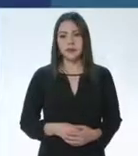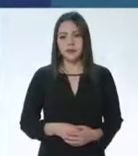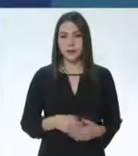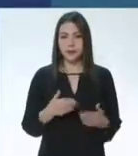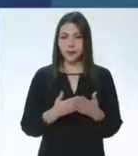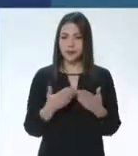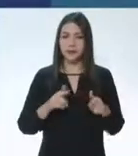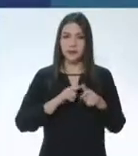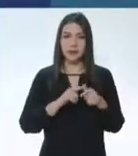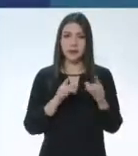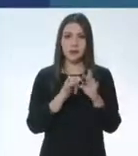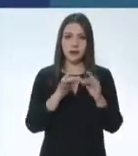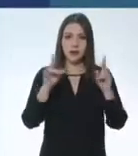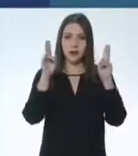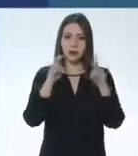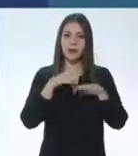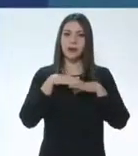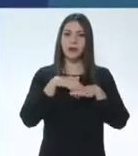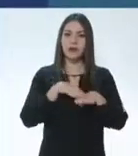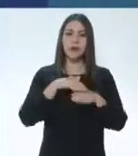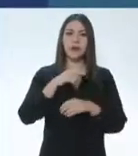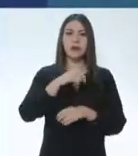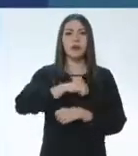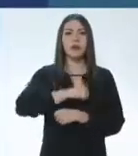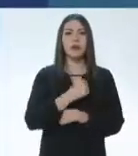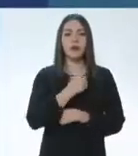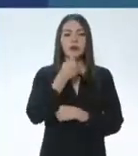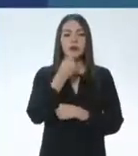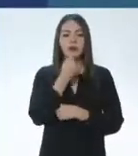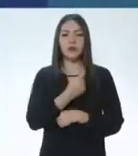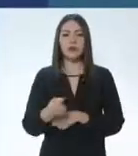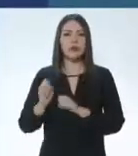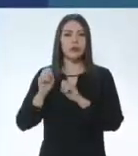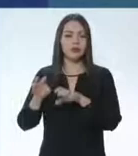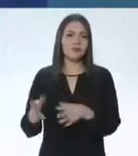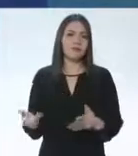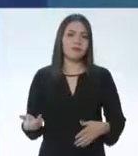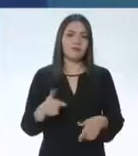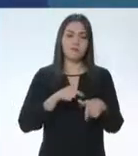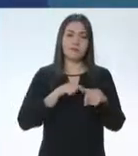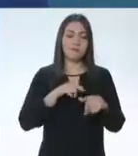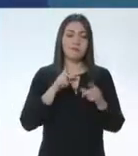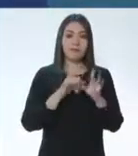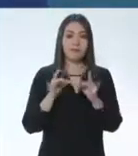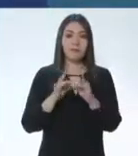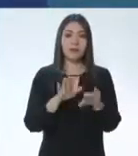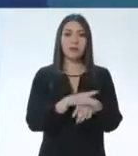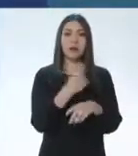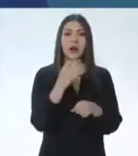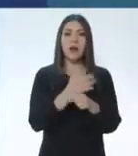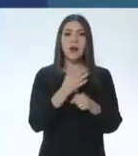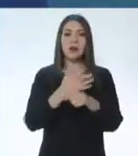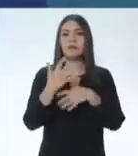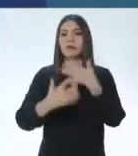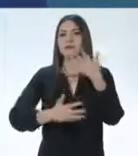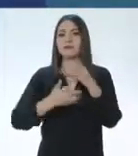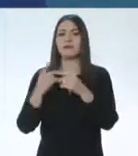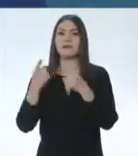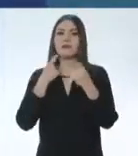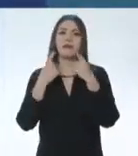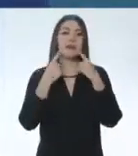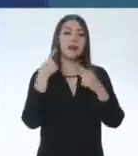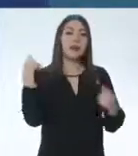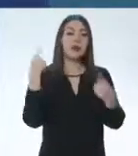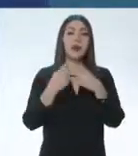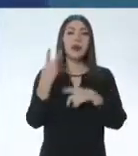Y continuamos hablando del tema de las estancias infantiles. Esto es inevitable. ¿Y sabe por qué? Porque esto ha generado pues una gran polémica a lo largo de casi 2